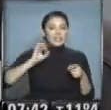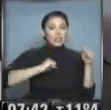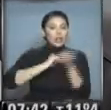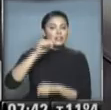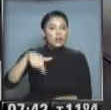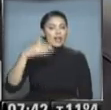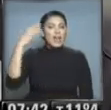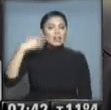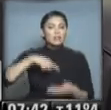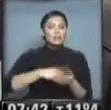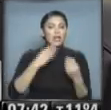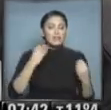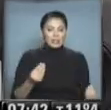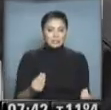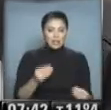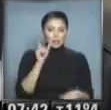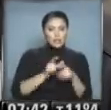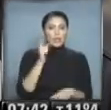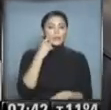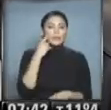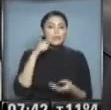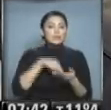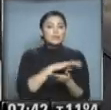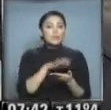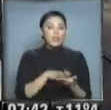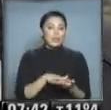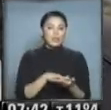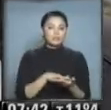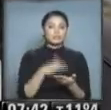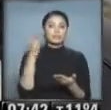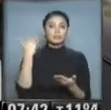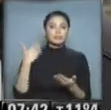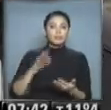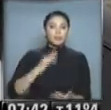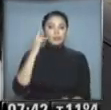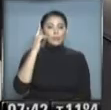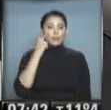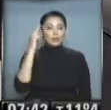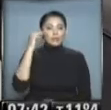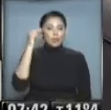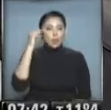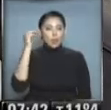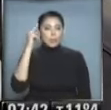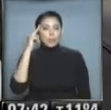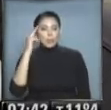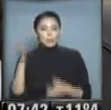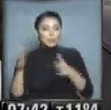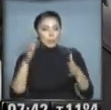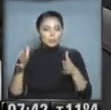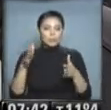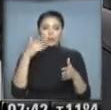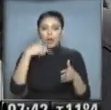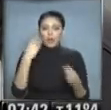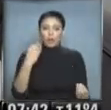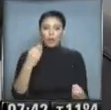pasaba a la ciudad de buenos aires- y a los habitantes de la ciudad de buenos aires- al final de la década del 90 es muy bueno el ejercicio de la memoria